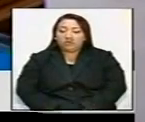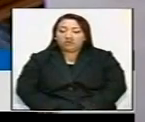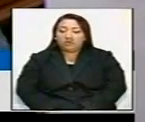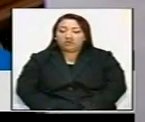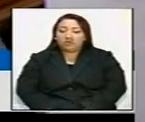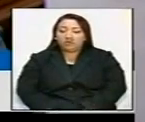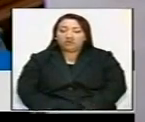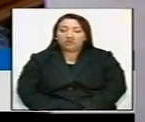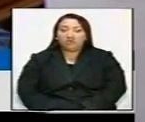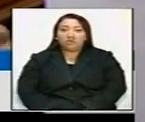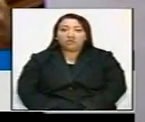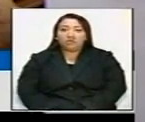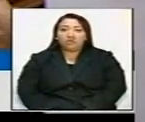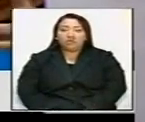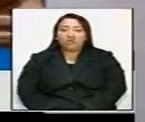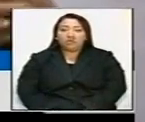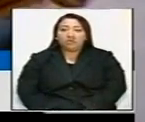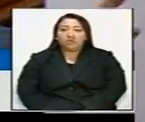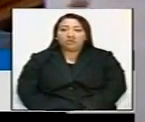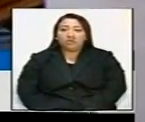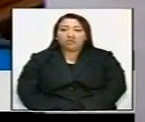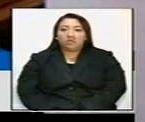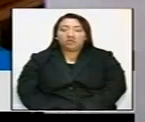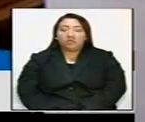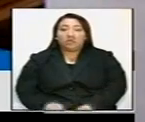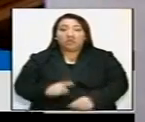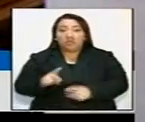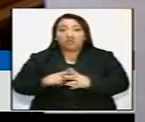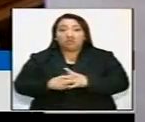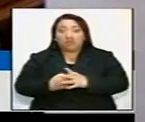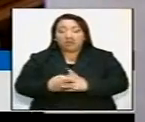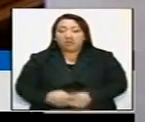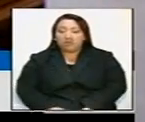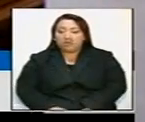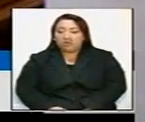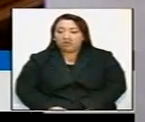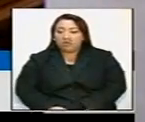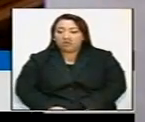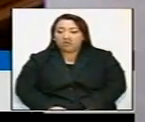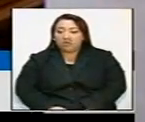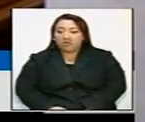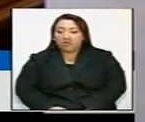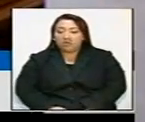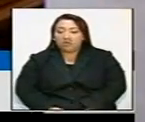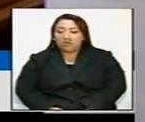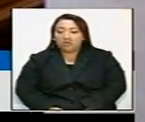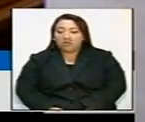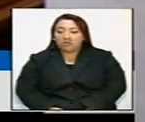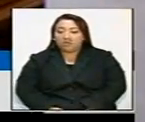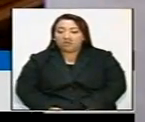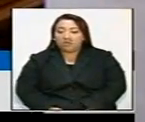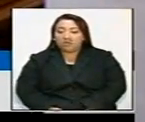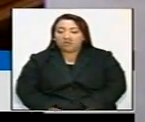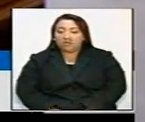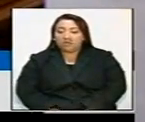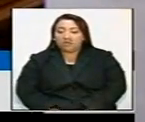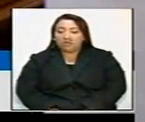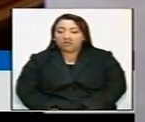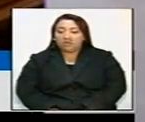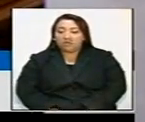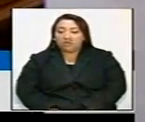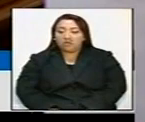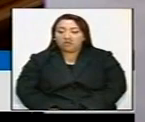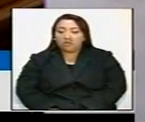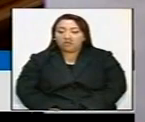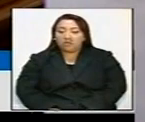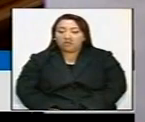Y para ello, y a partir de la presentación del profesor Banks, se me vienen a la mente